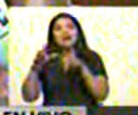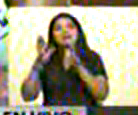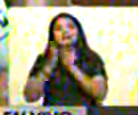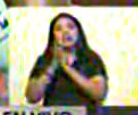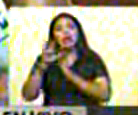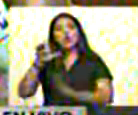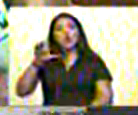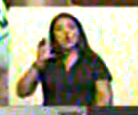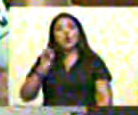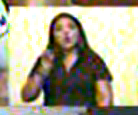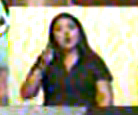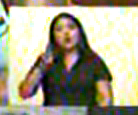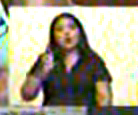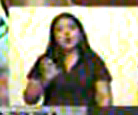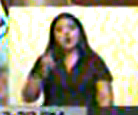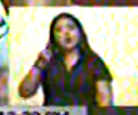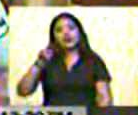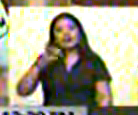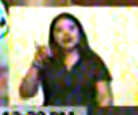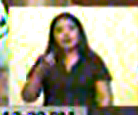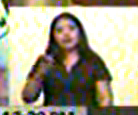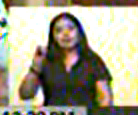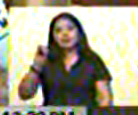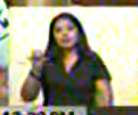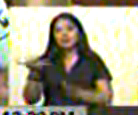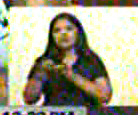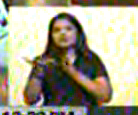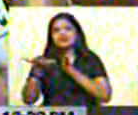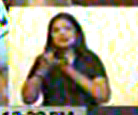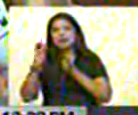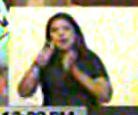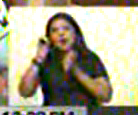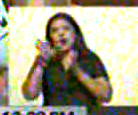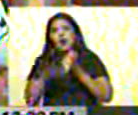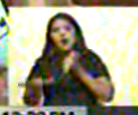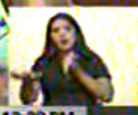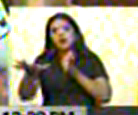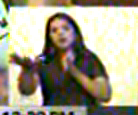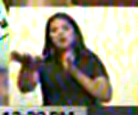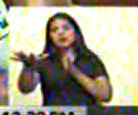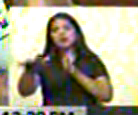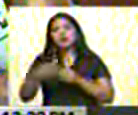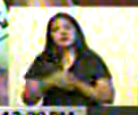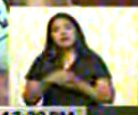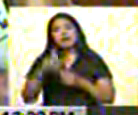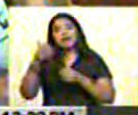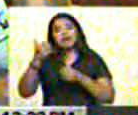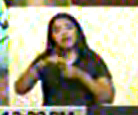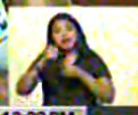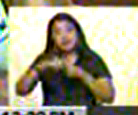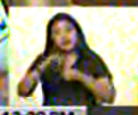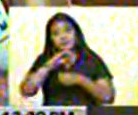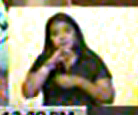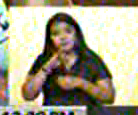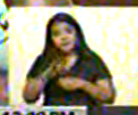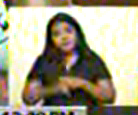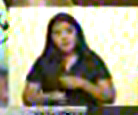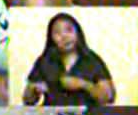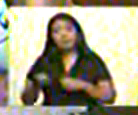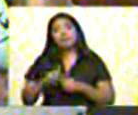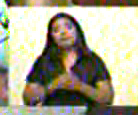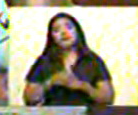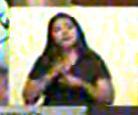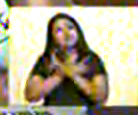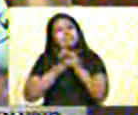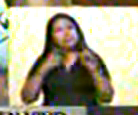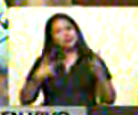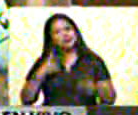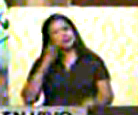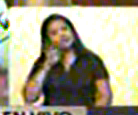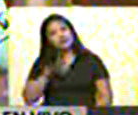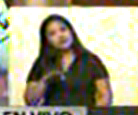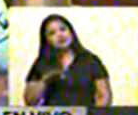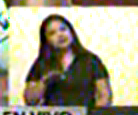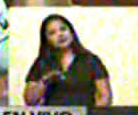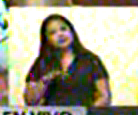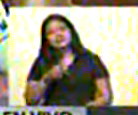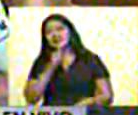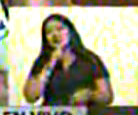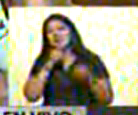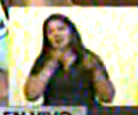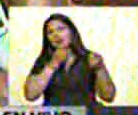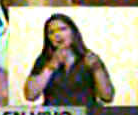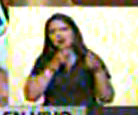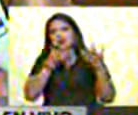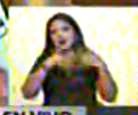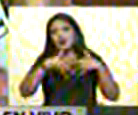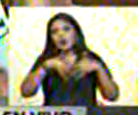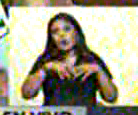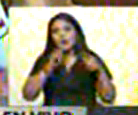está fondeada a 600 metros de la costa oriental del lago. Lo que llama la atención que esa barcaza es operada por Corpoelec